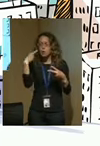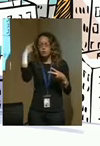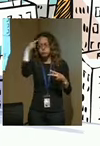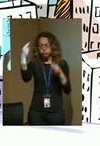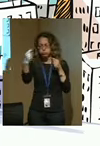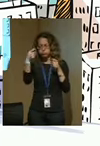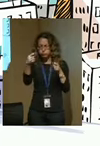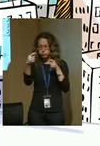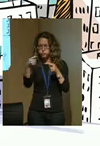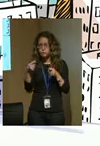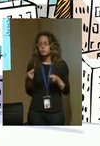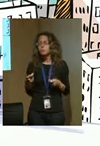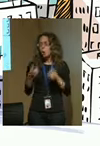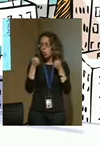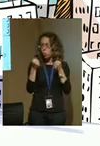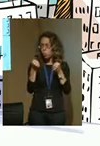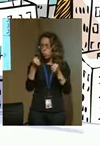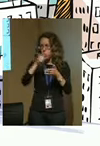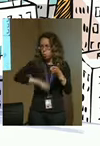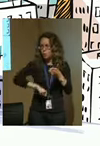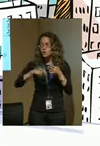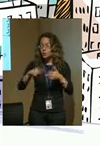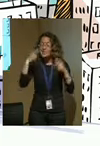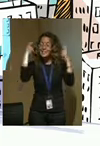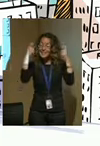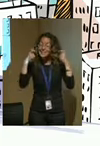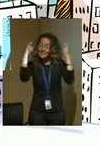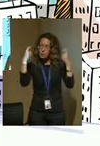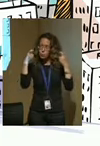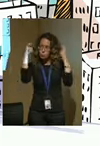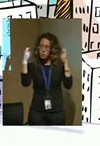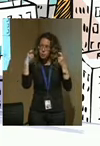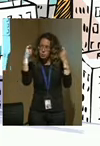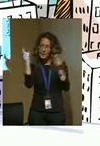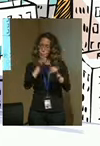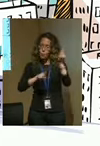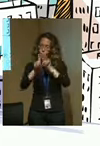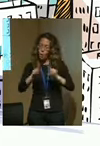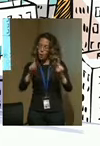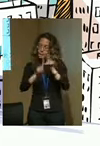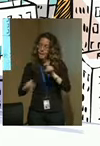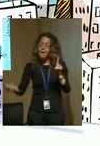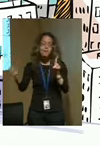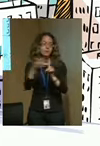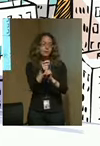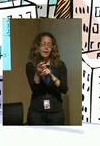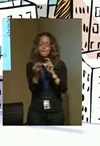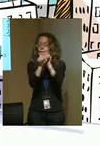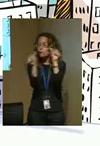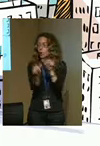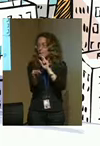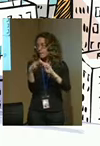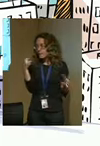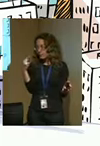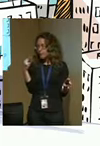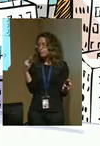lo dejamos cajoneado, y aparte tratamos de hablar con el funcionario y resolverle rápido si el problema es mínimo al vecino, no seguimos el trámite.